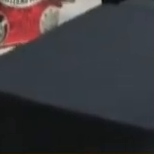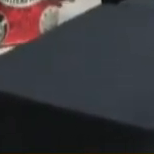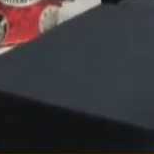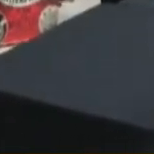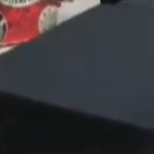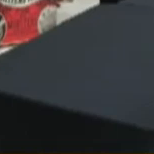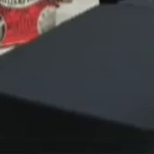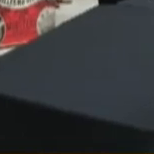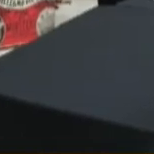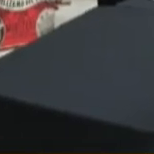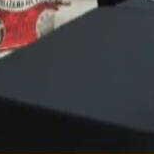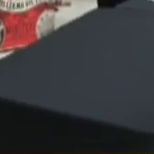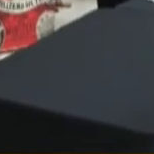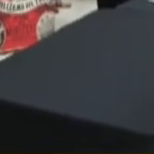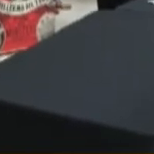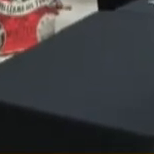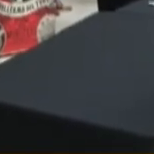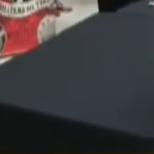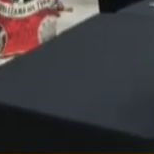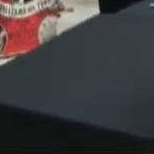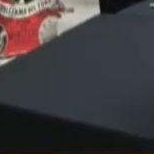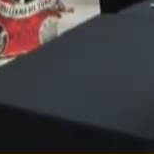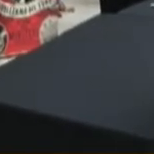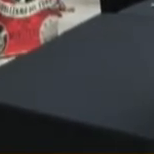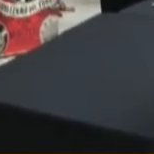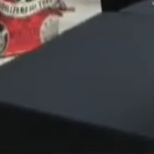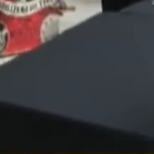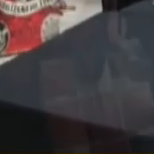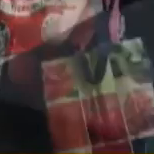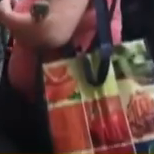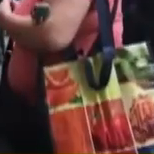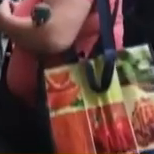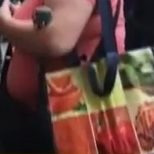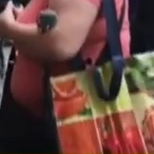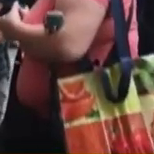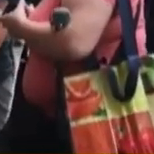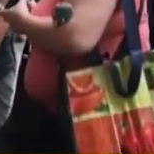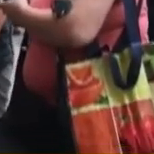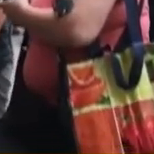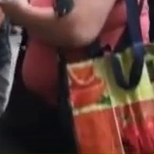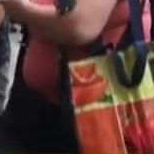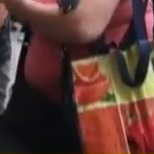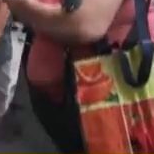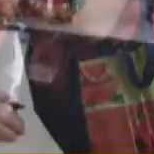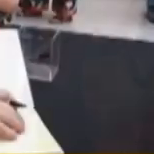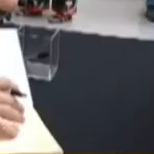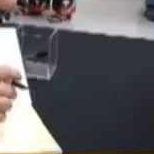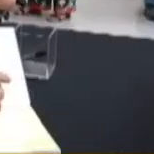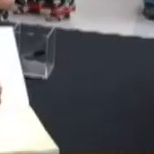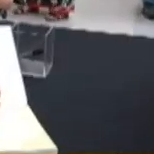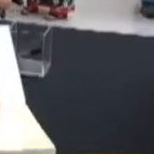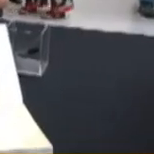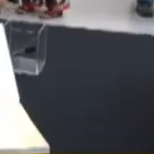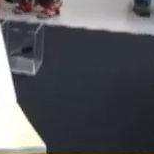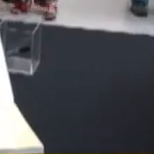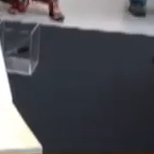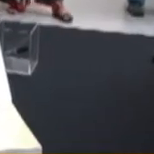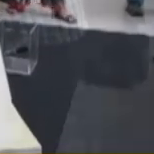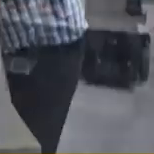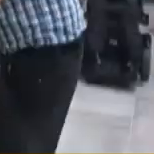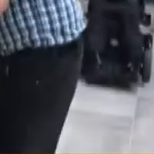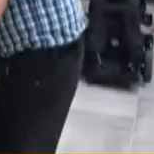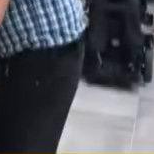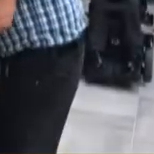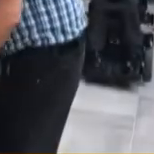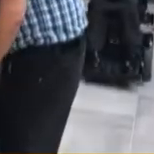es su creatividad y de dónde nace su creatividad, sinceramente. Durante 5 horas, el director de La Forma del Agua y El Laberinto